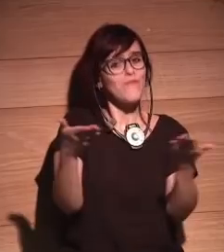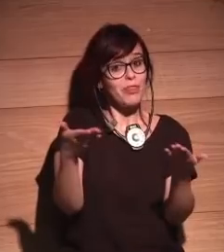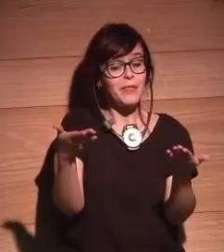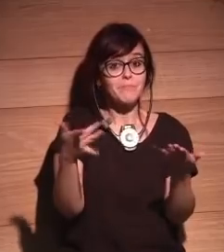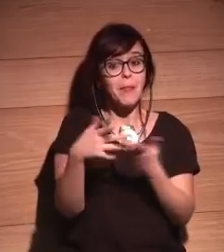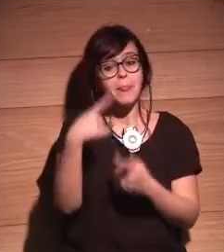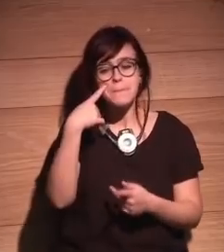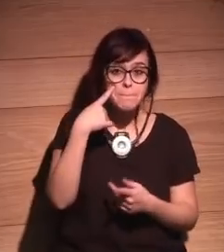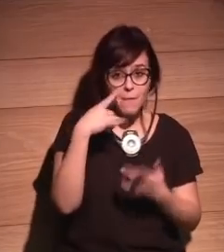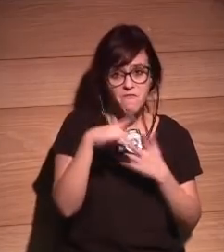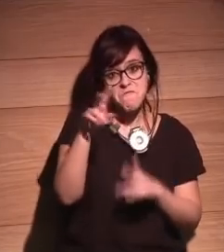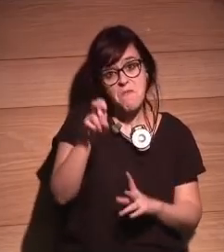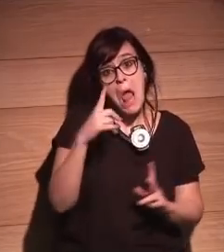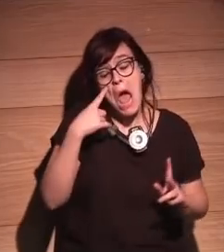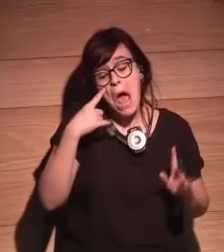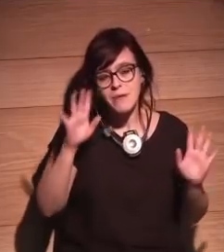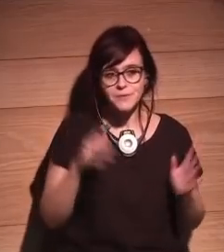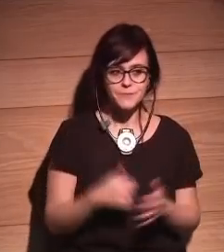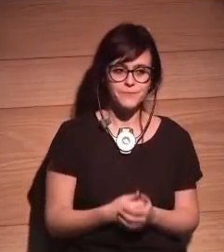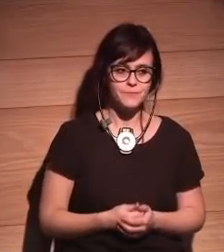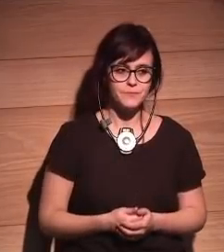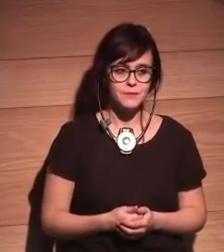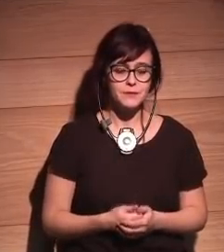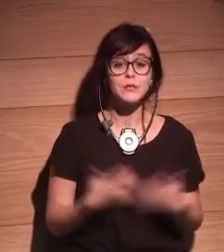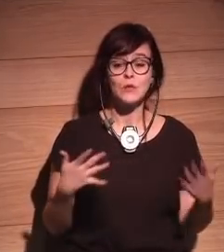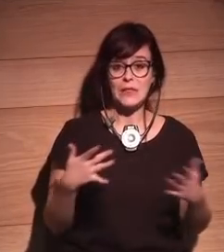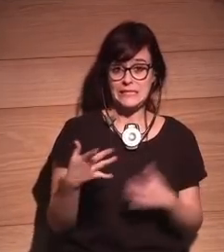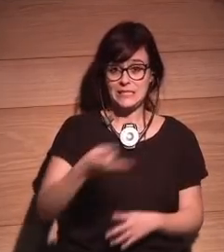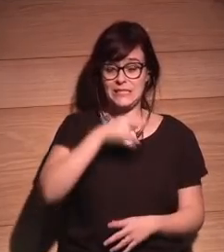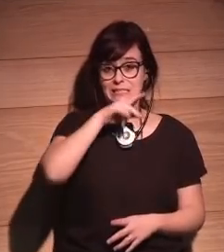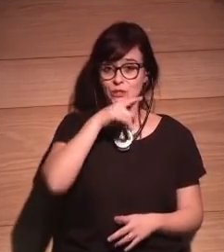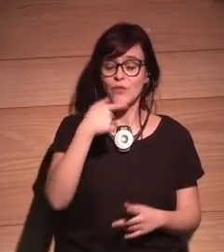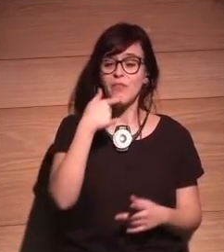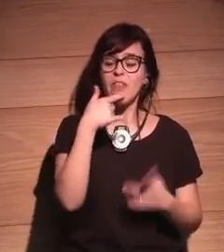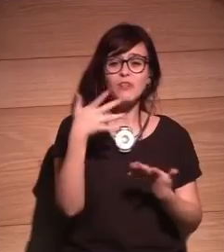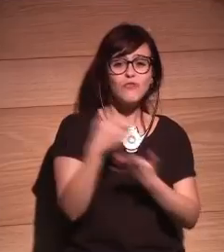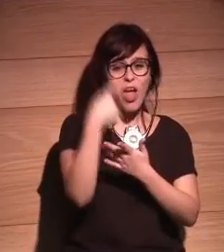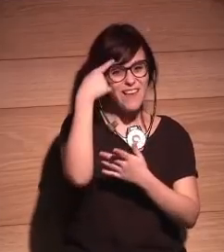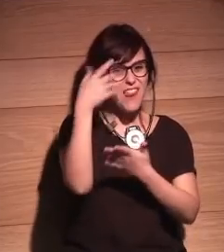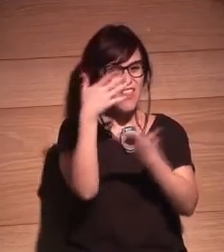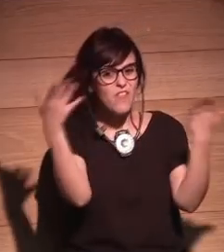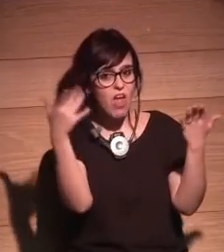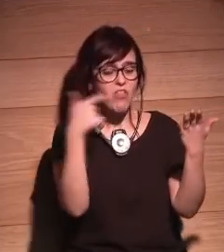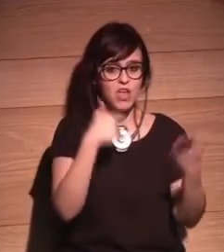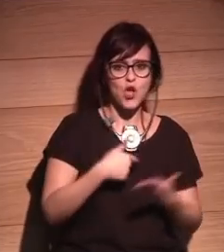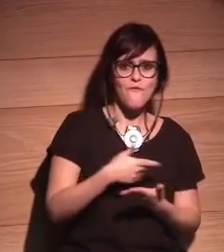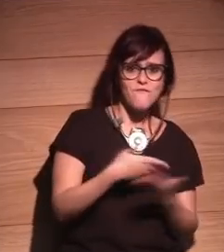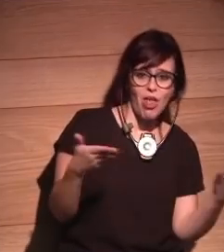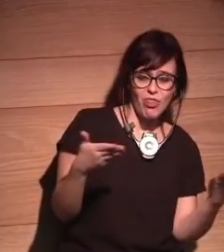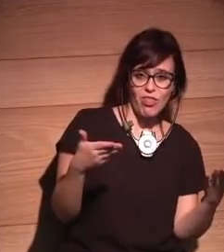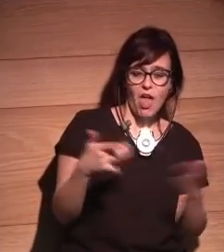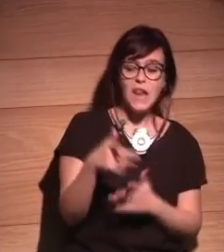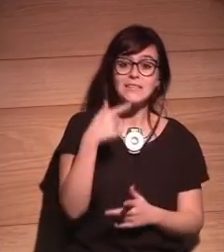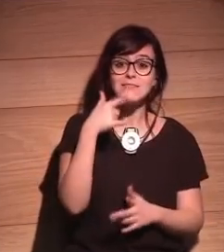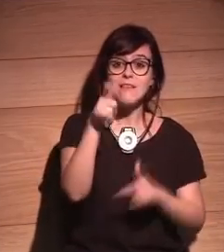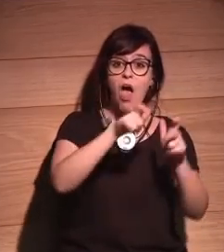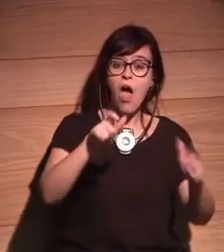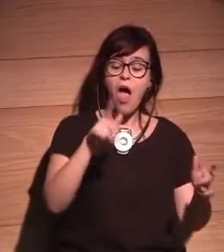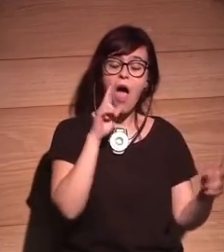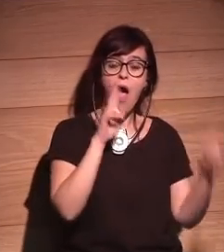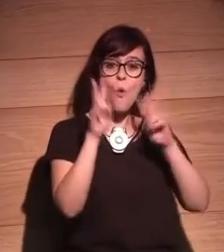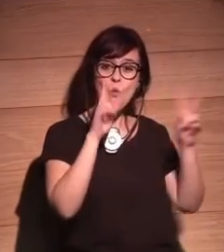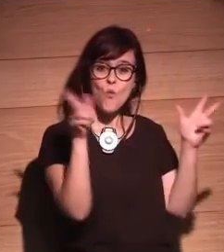Hay que observarlo, creo que merece la pena. Las dos intervenciones hablan de la credibilidad y de la confianza de las audiencias con